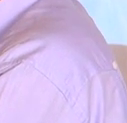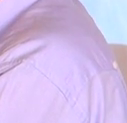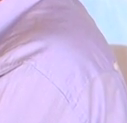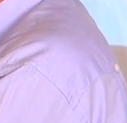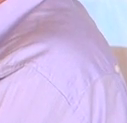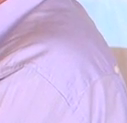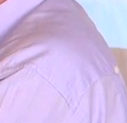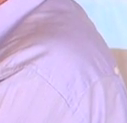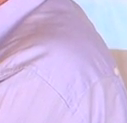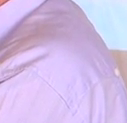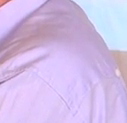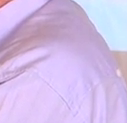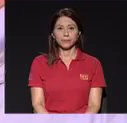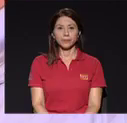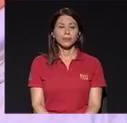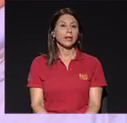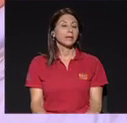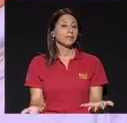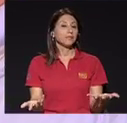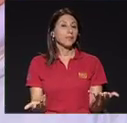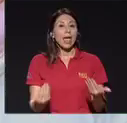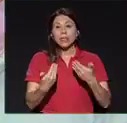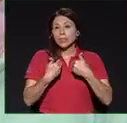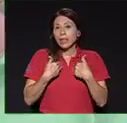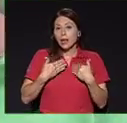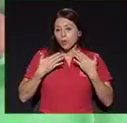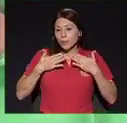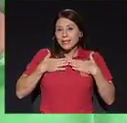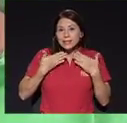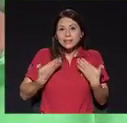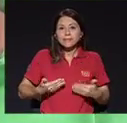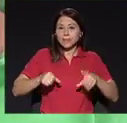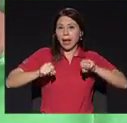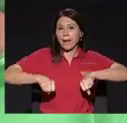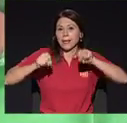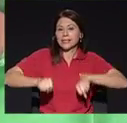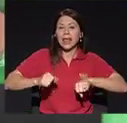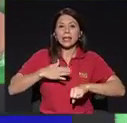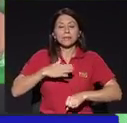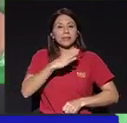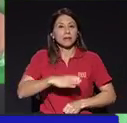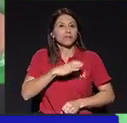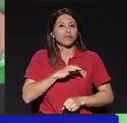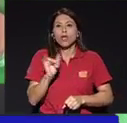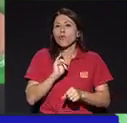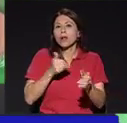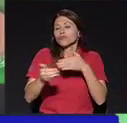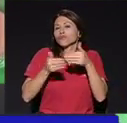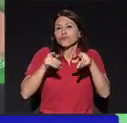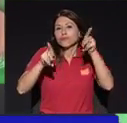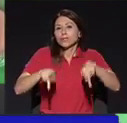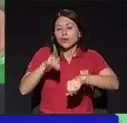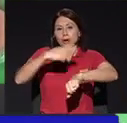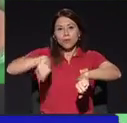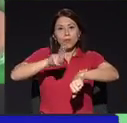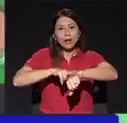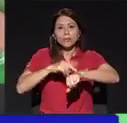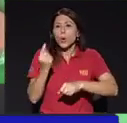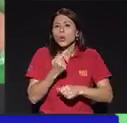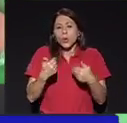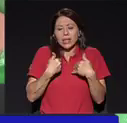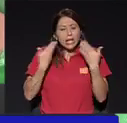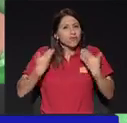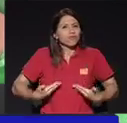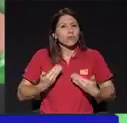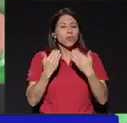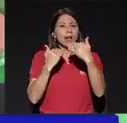los objetivos de desarrollo del milenio. Cuento con mis capacidades, mis cualidades tal igual como una persona normal. Lo único que